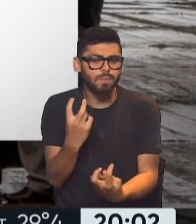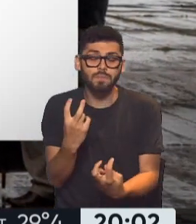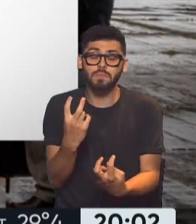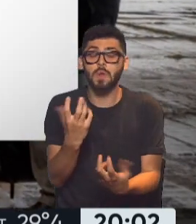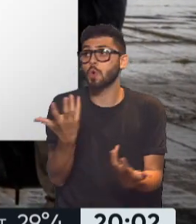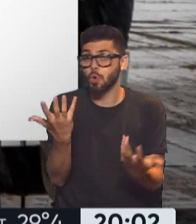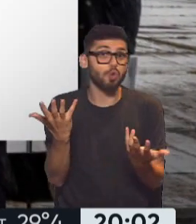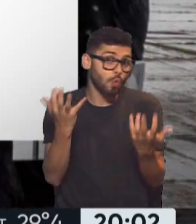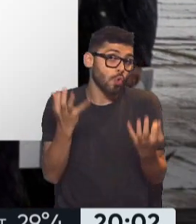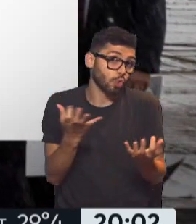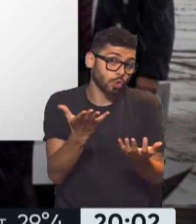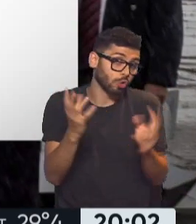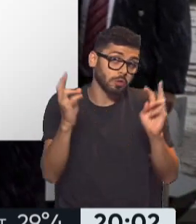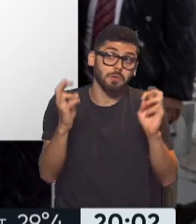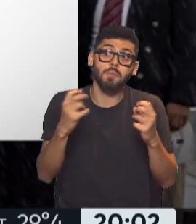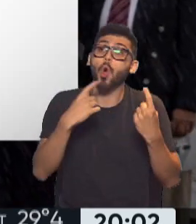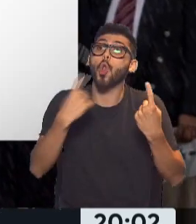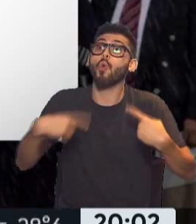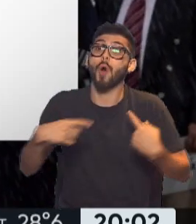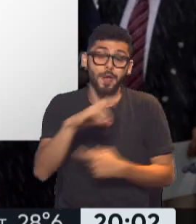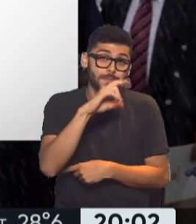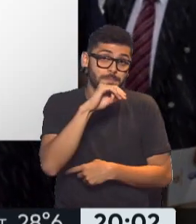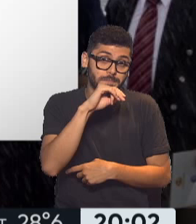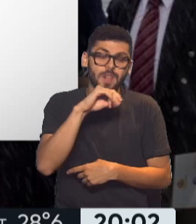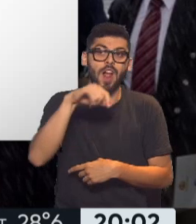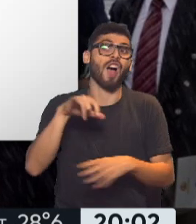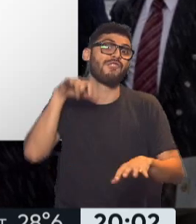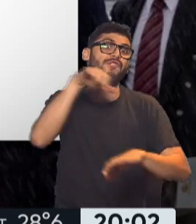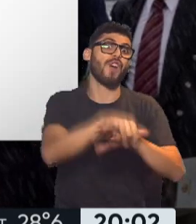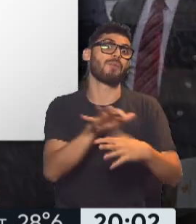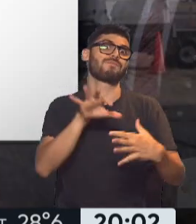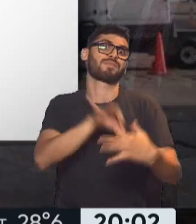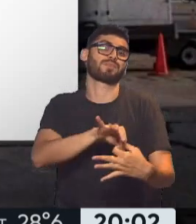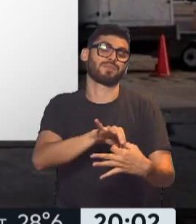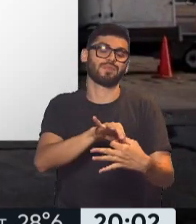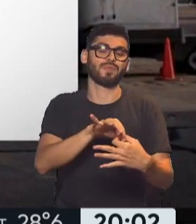sea de paso, todavía no hay grandes novedades. Estas vacunas son nuestro compromiso de